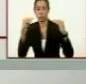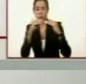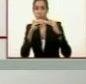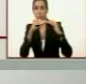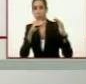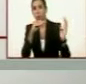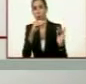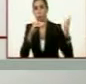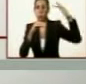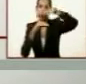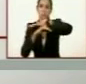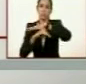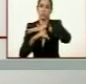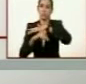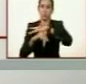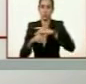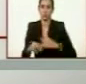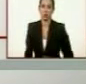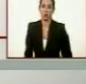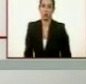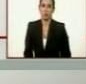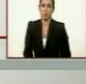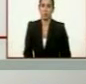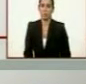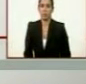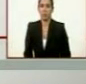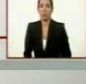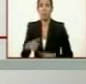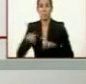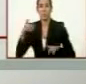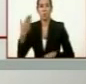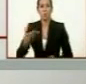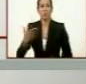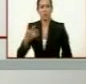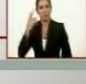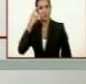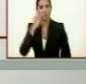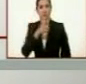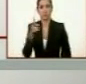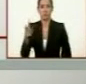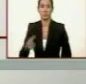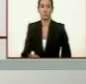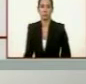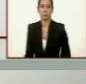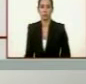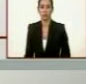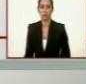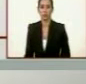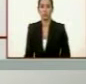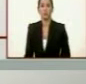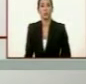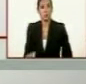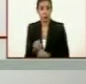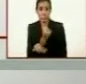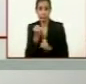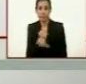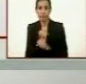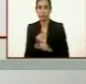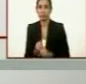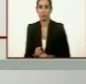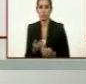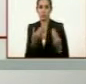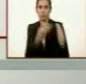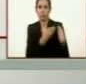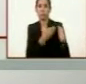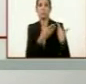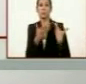los desbordamientos que ya se ha visto en los últimos tiempos. Pero lo importante y es lo que debo destacar, es que hemos trabajado, hemos sido